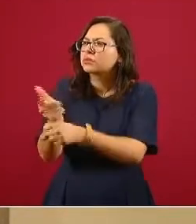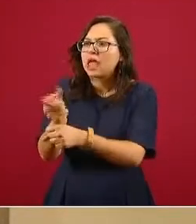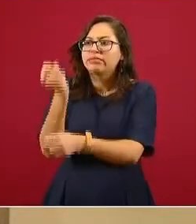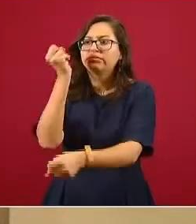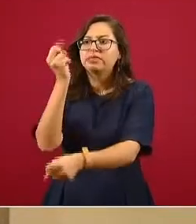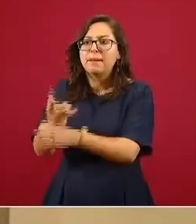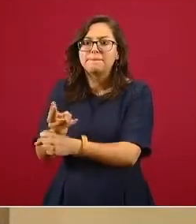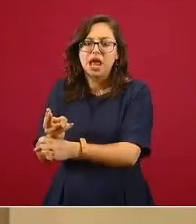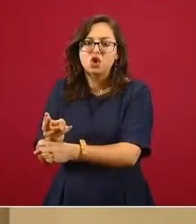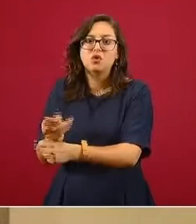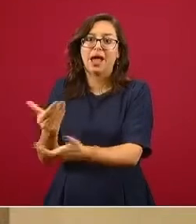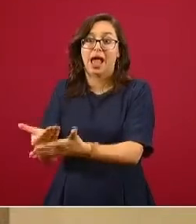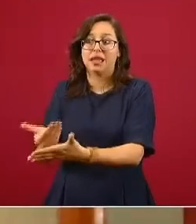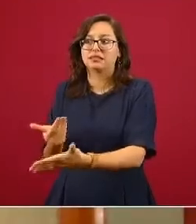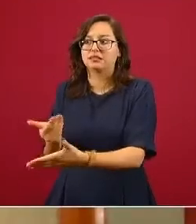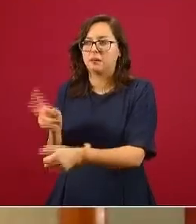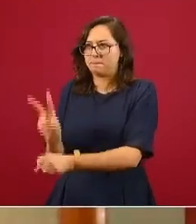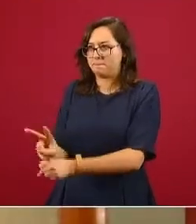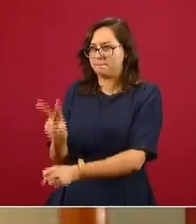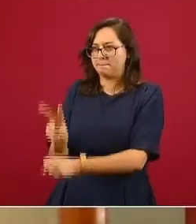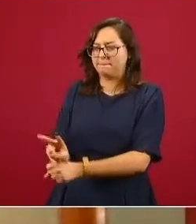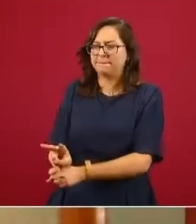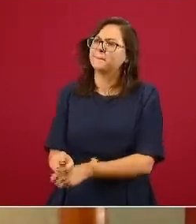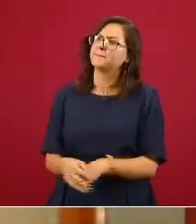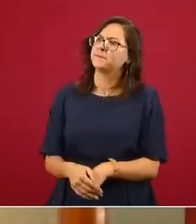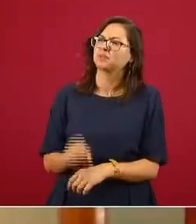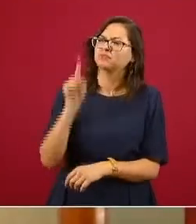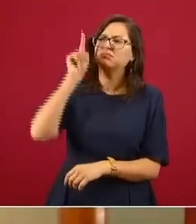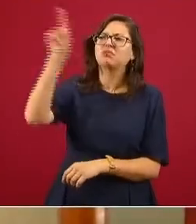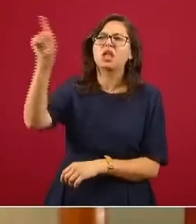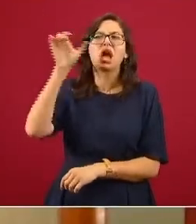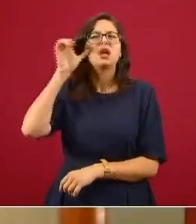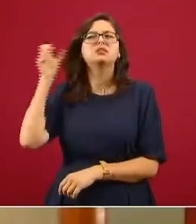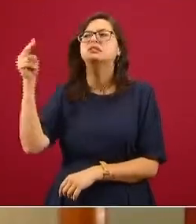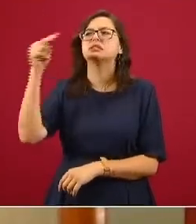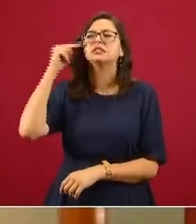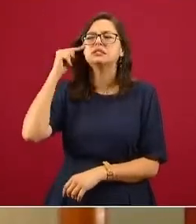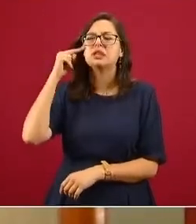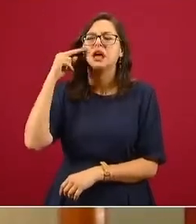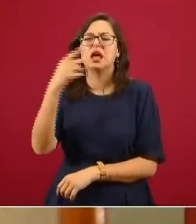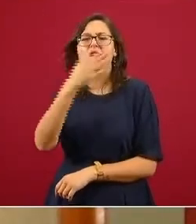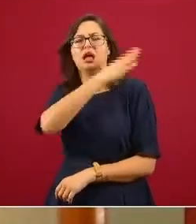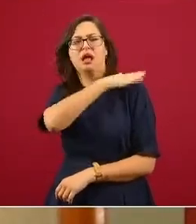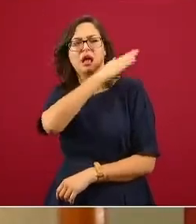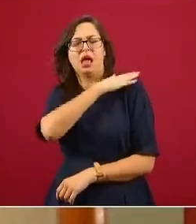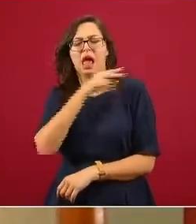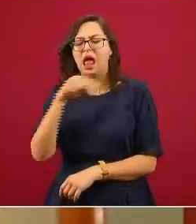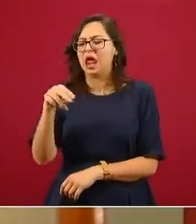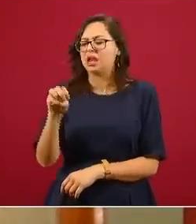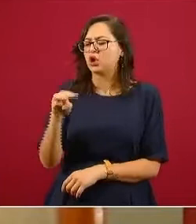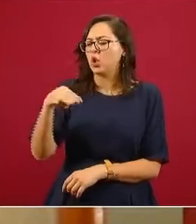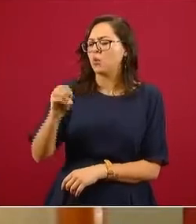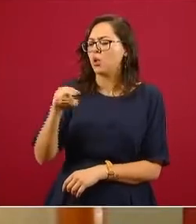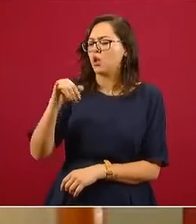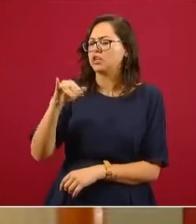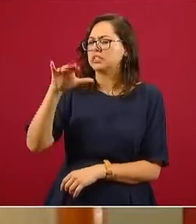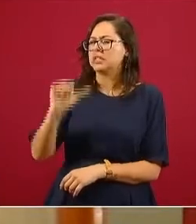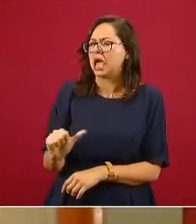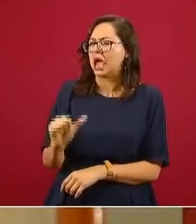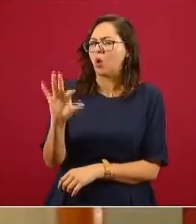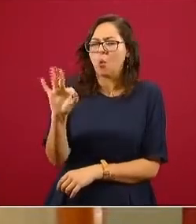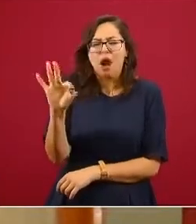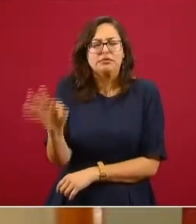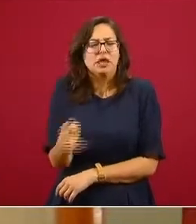para buscarlas. 44 casos de una neumonía de causa no conocida en China podría parecer muy lejos